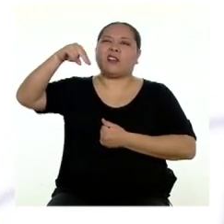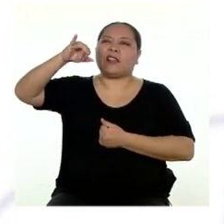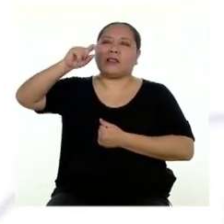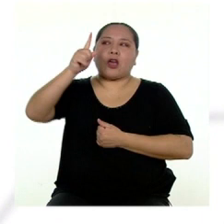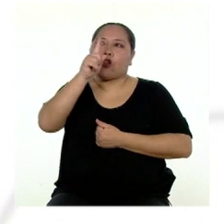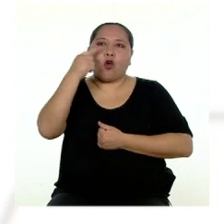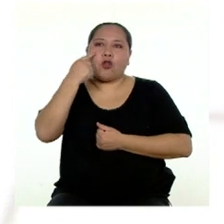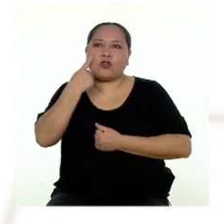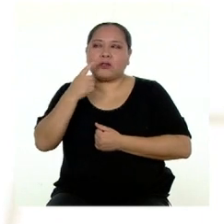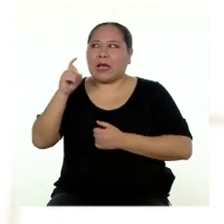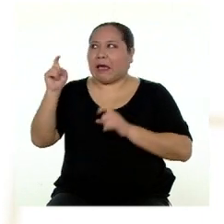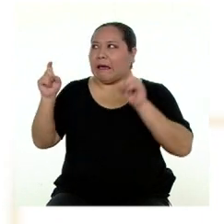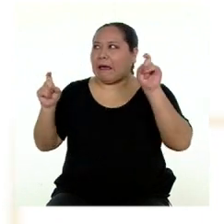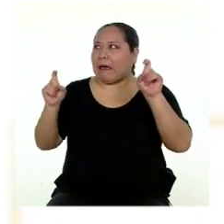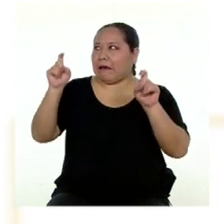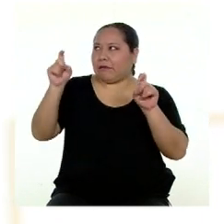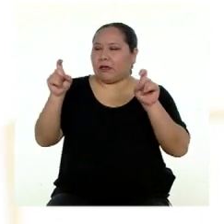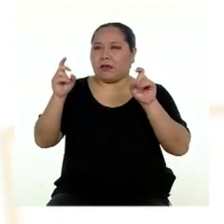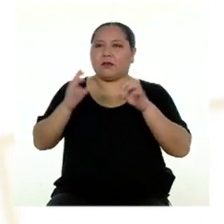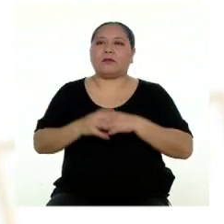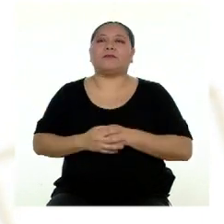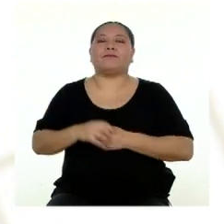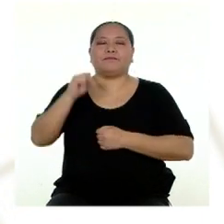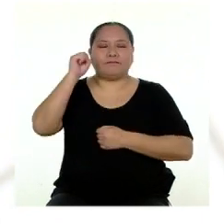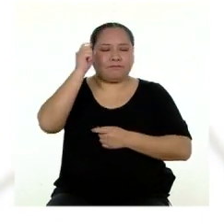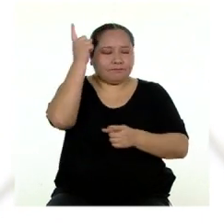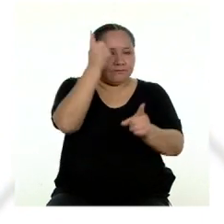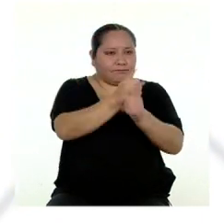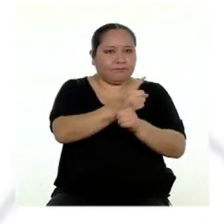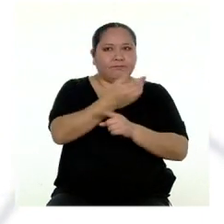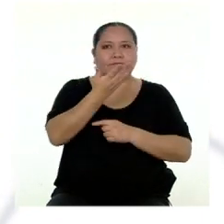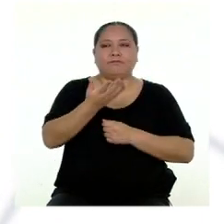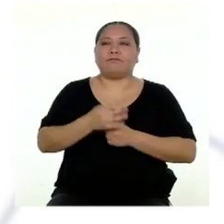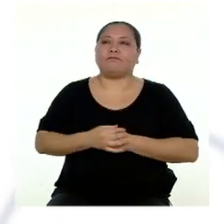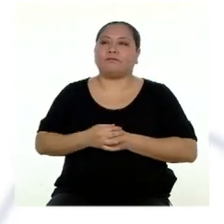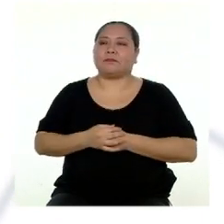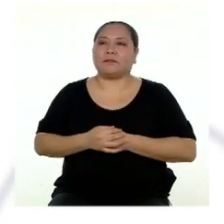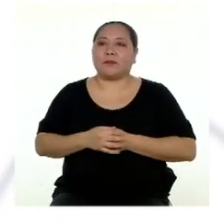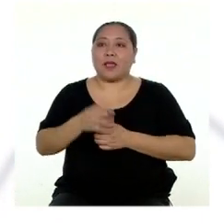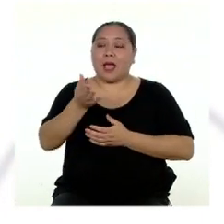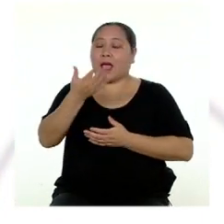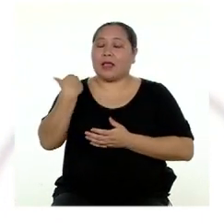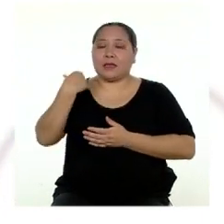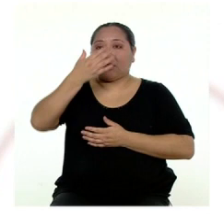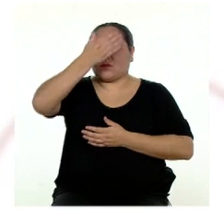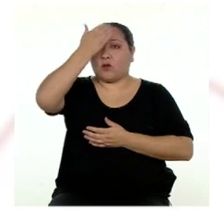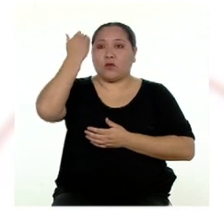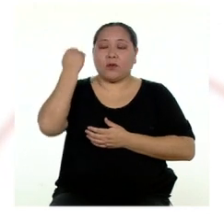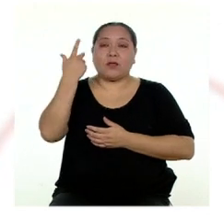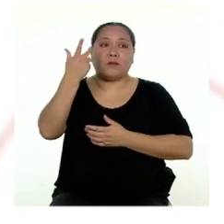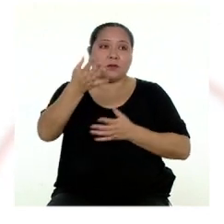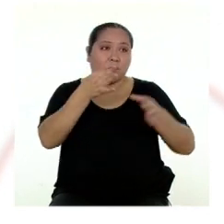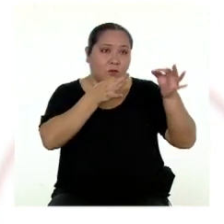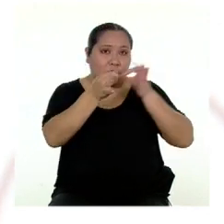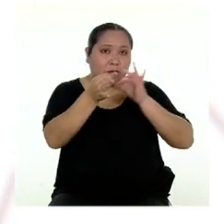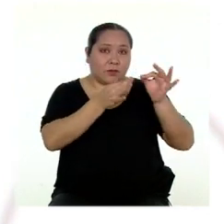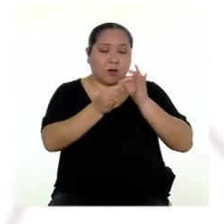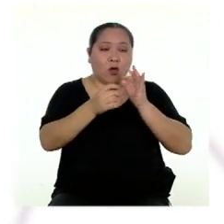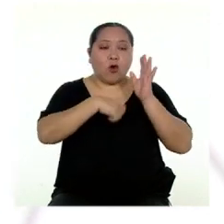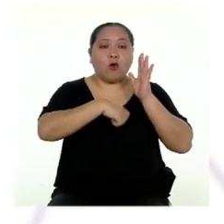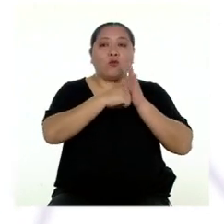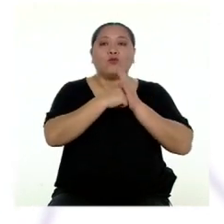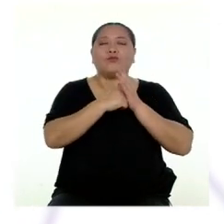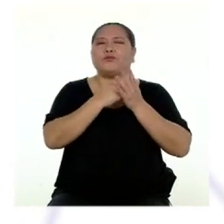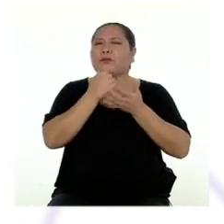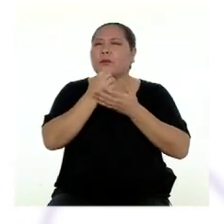las x que están en la inecuación. Excelente trabajo, Yanira. Antes de que se me olvide, déjame explicarte un convenio que se